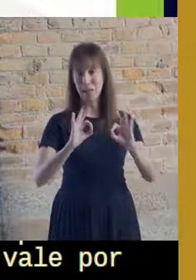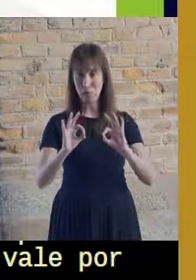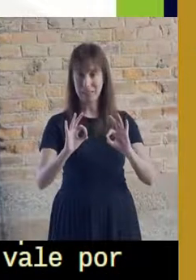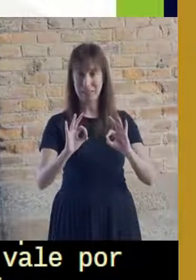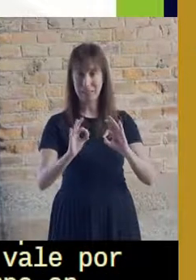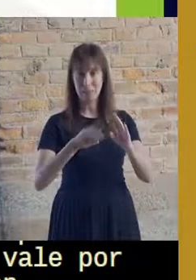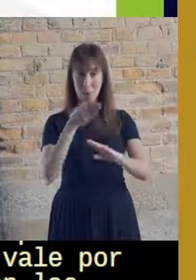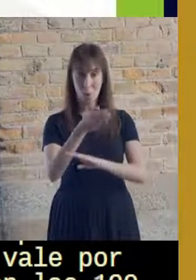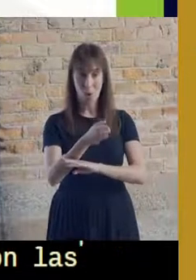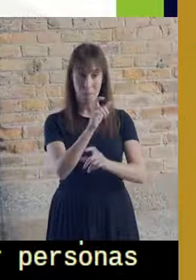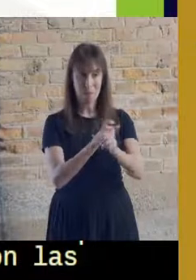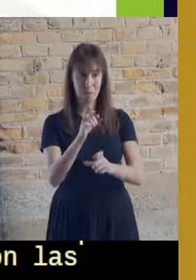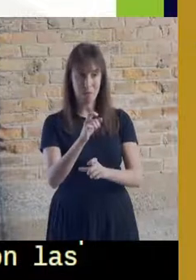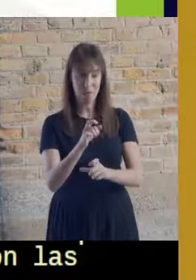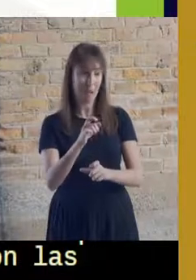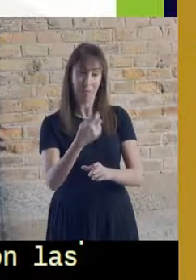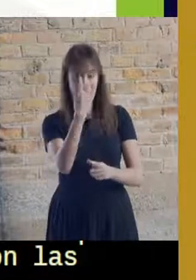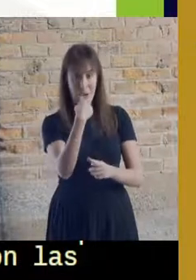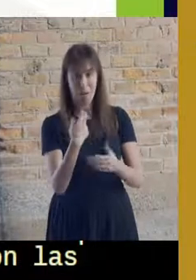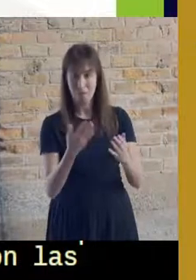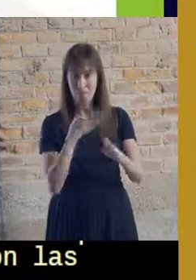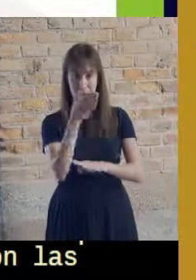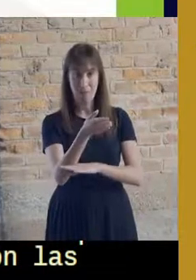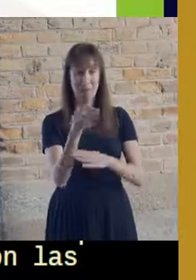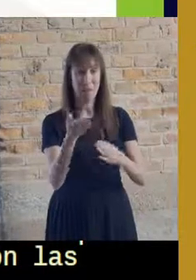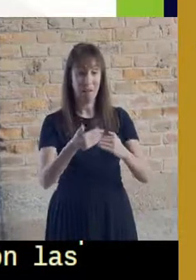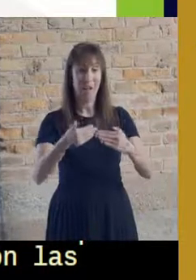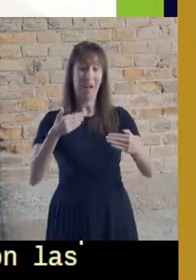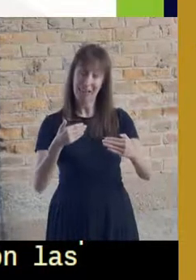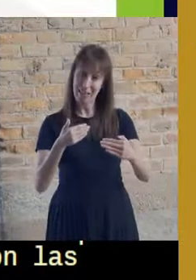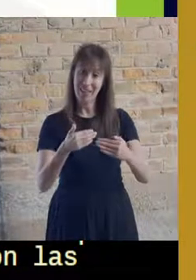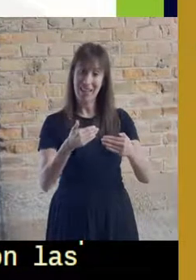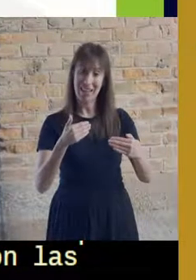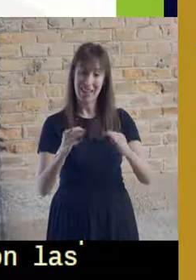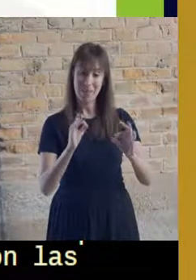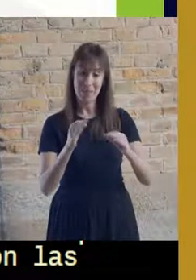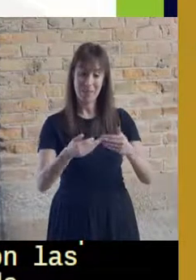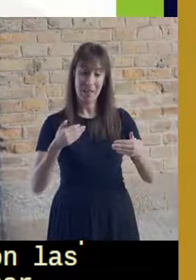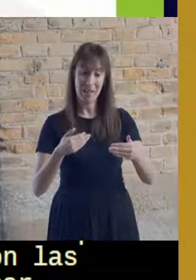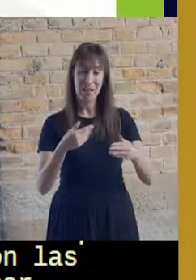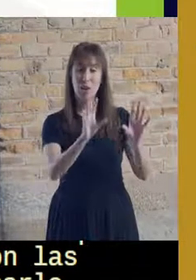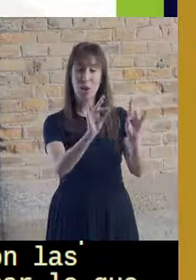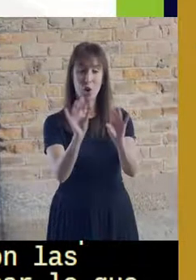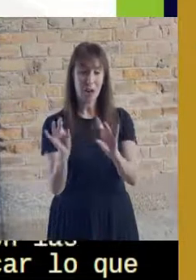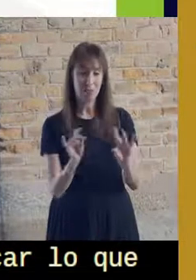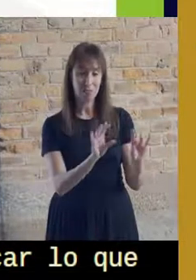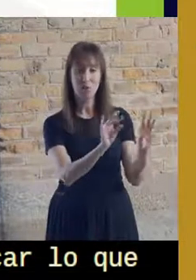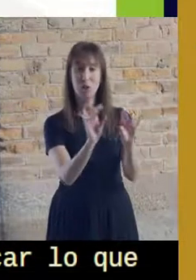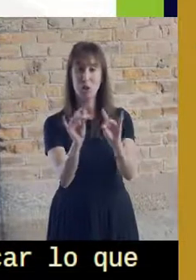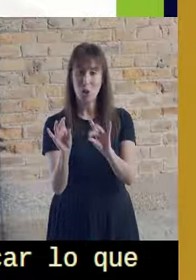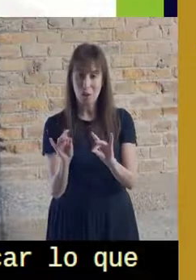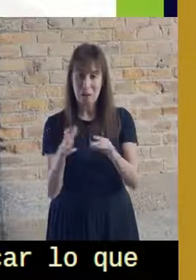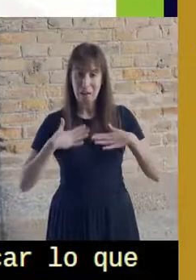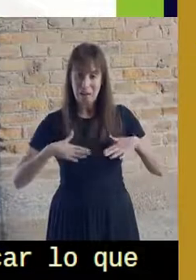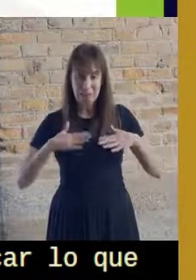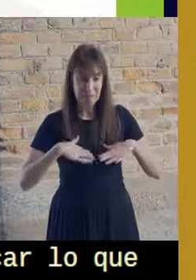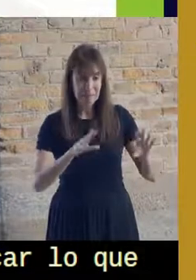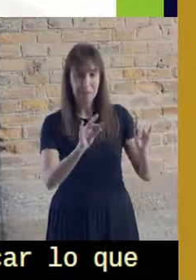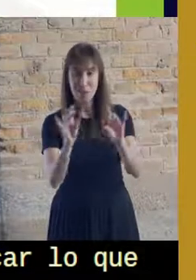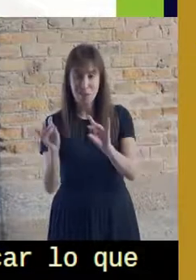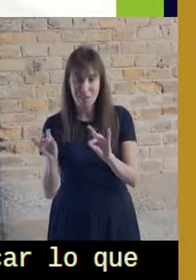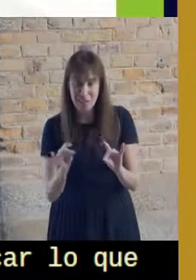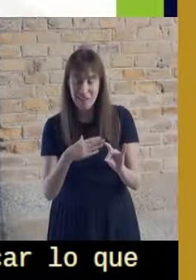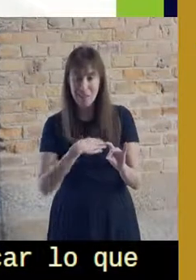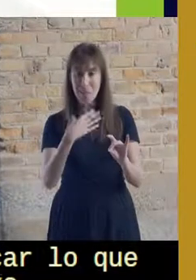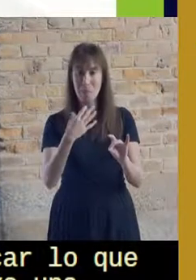a asistir personas ciegas entonces antes previo a la obra se puede tocar lo que es la trezo lo que es los trajes lo